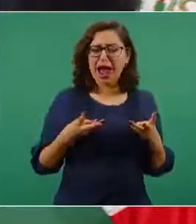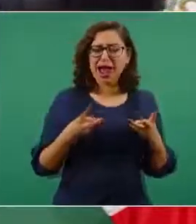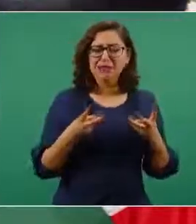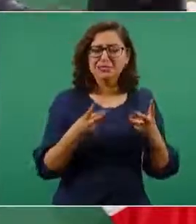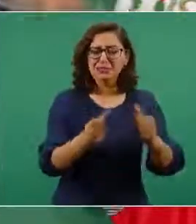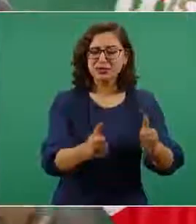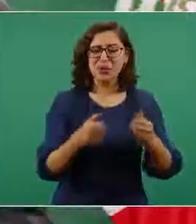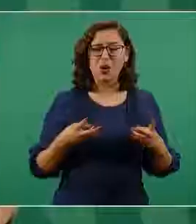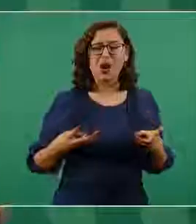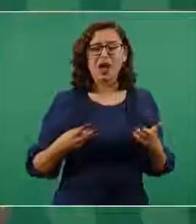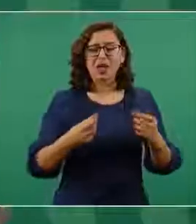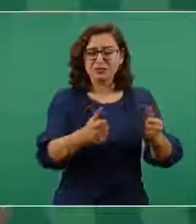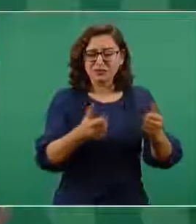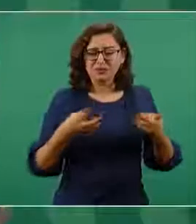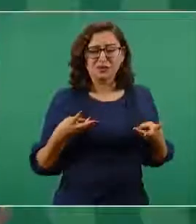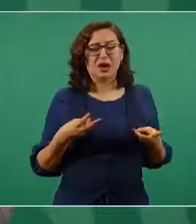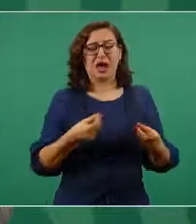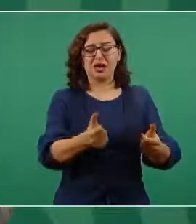administrativo